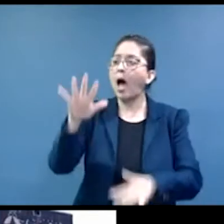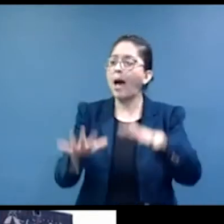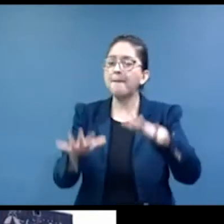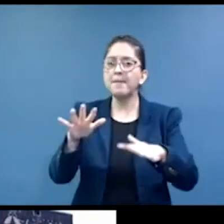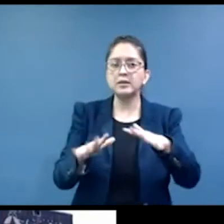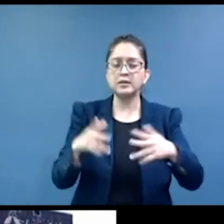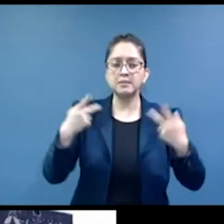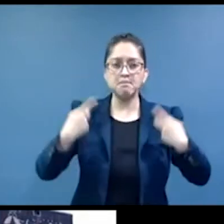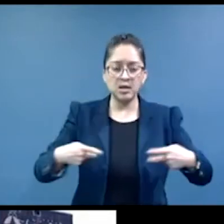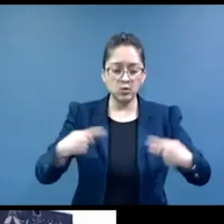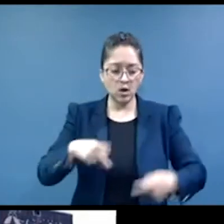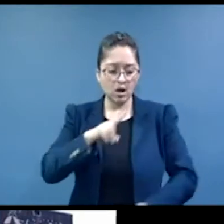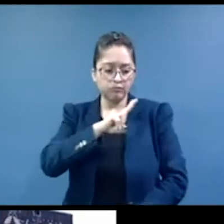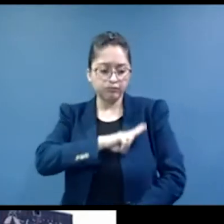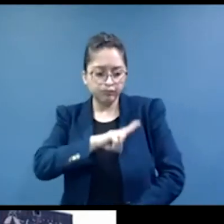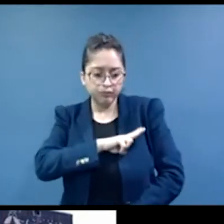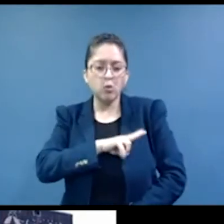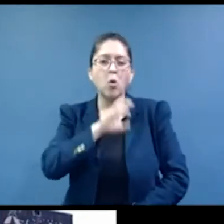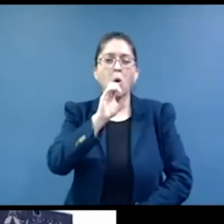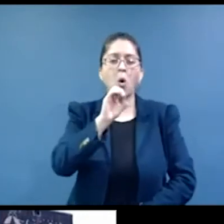comunidad LGBT?